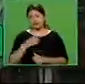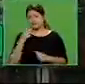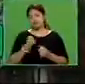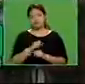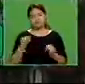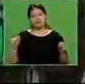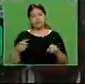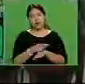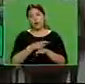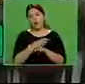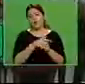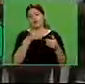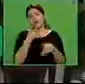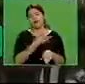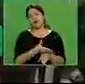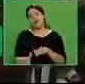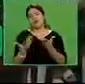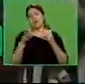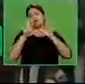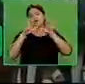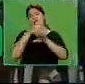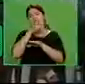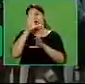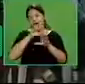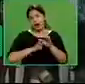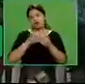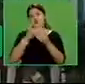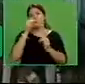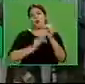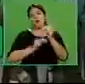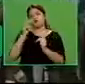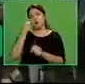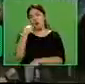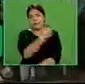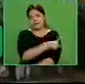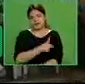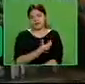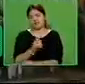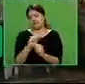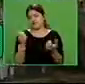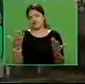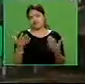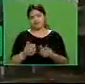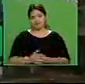una gobernación se tarde más de 10 años construyendo un hospital.